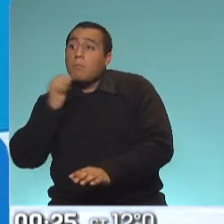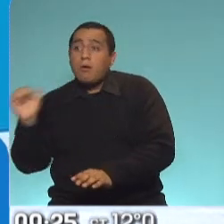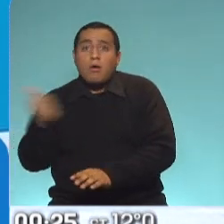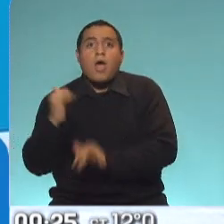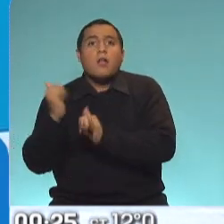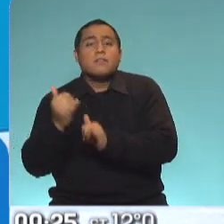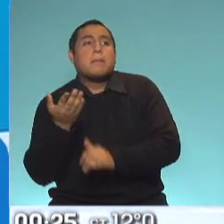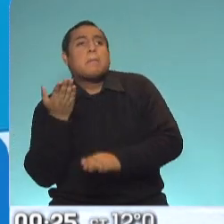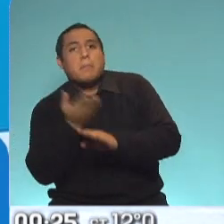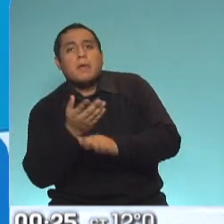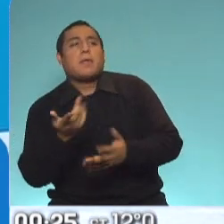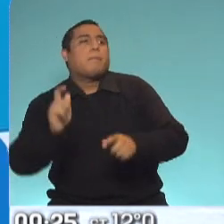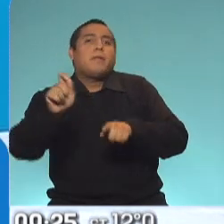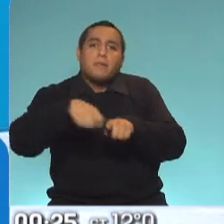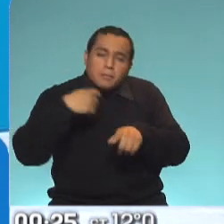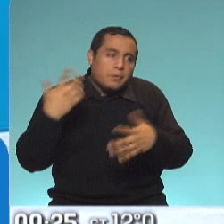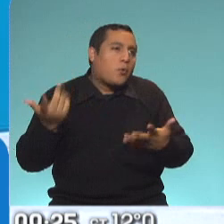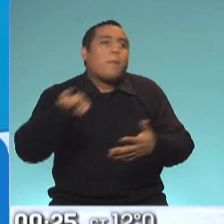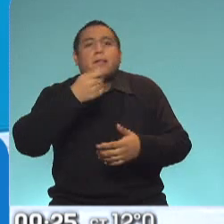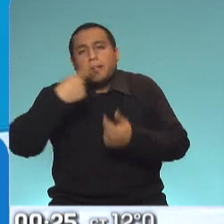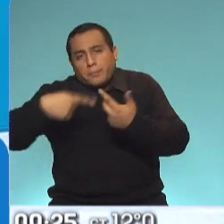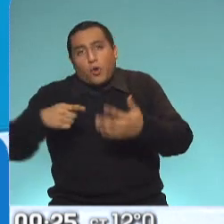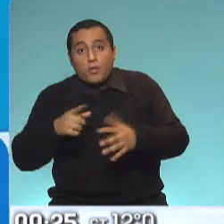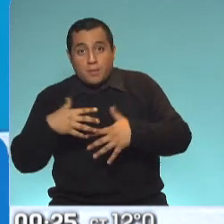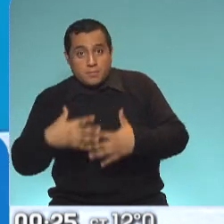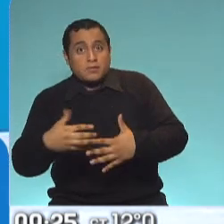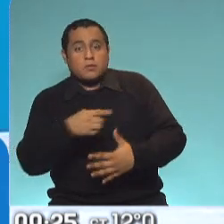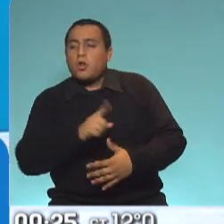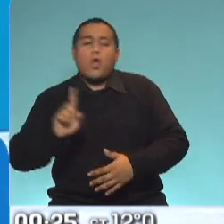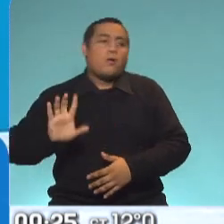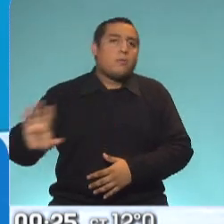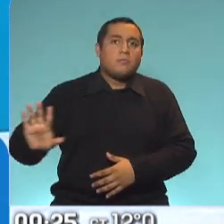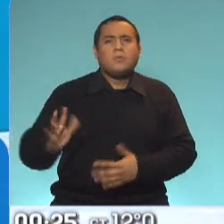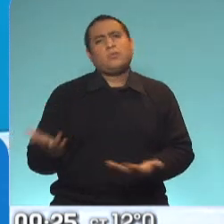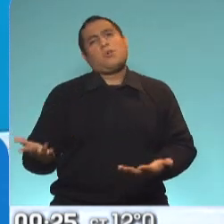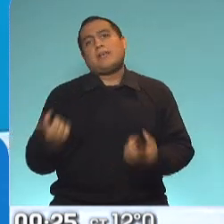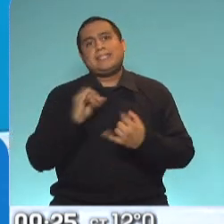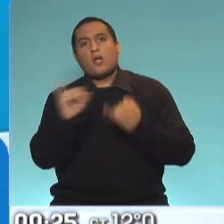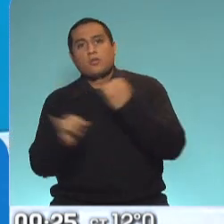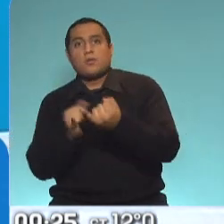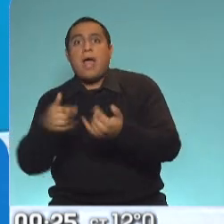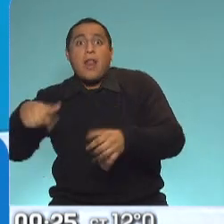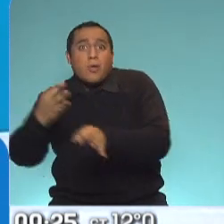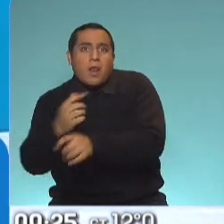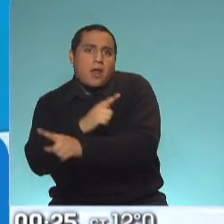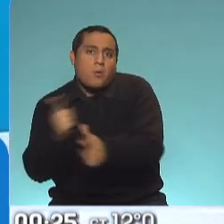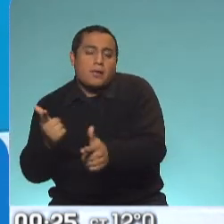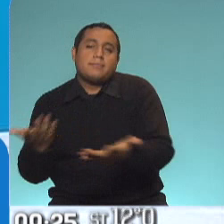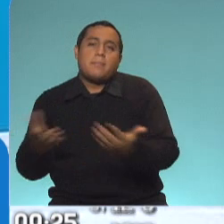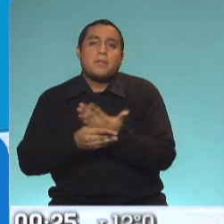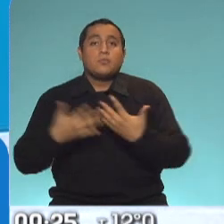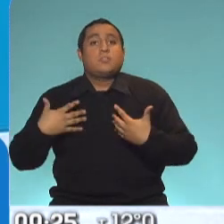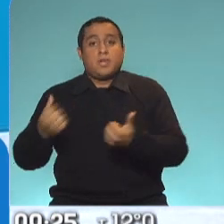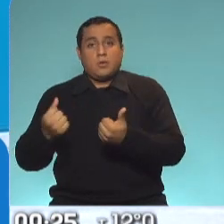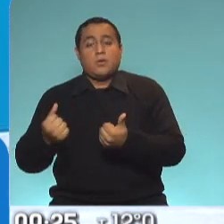va a pedir un preservativo o un método y que necesita consejo y que en este momento no tiene la escuela. Y al Ministerio de